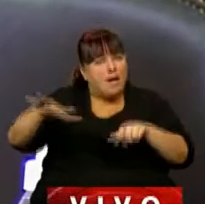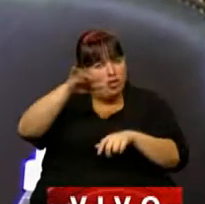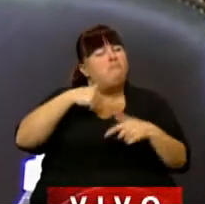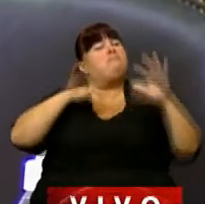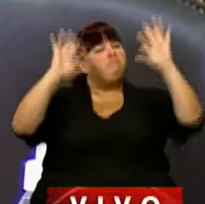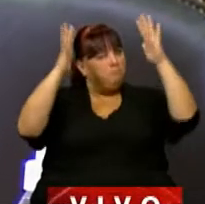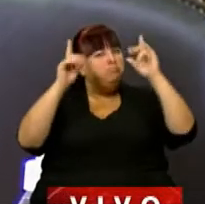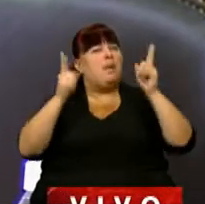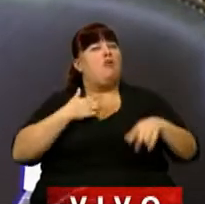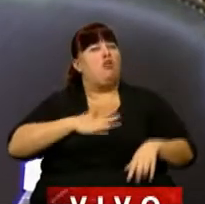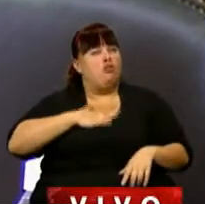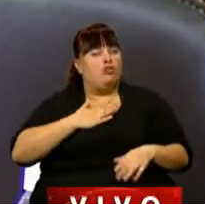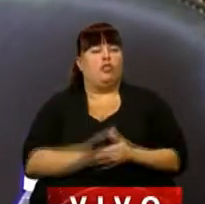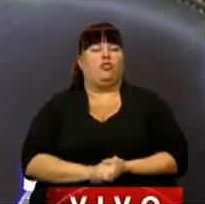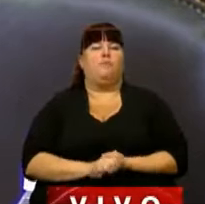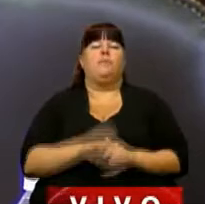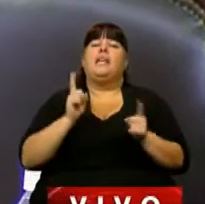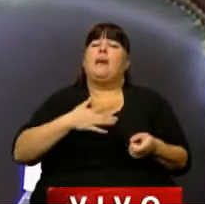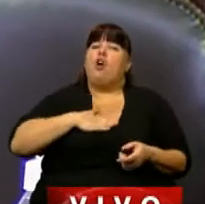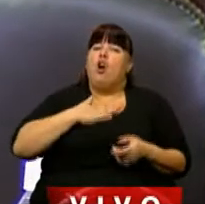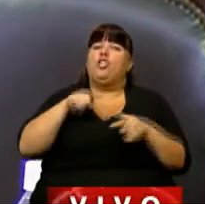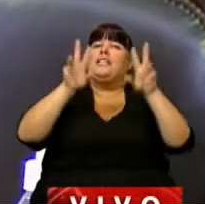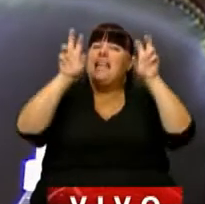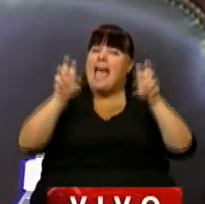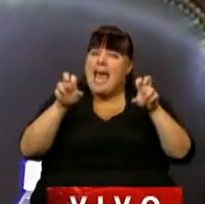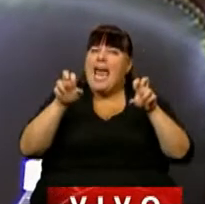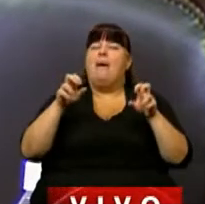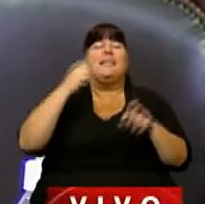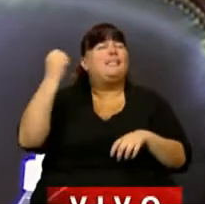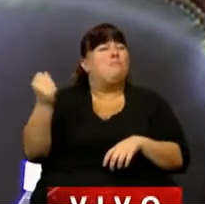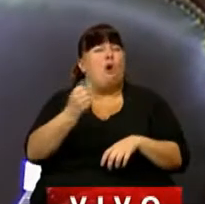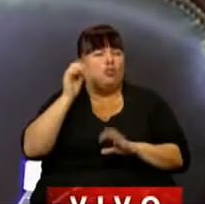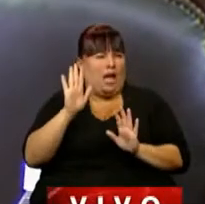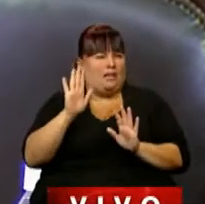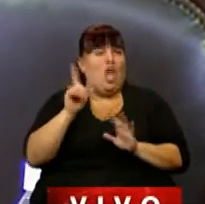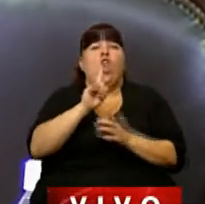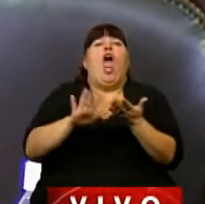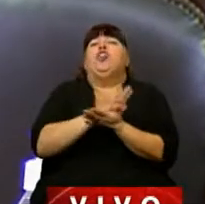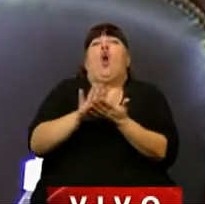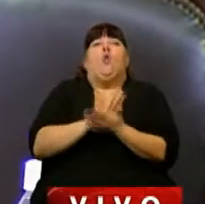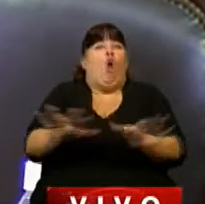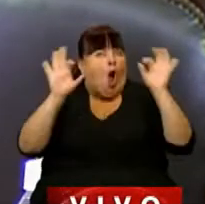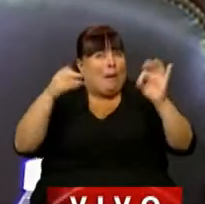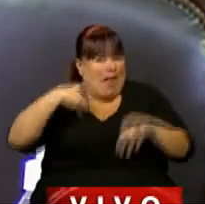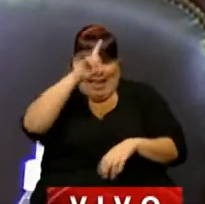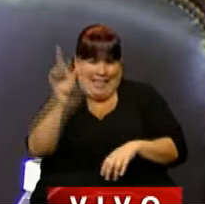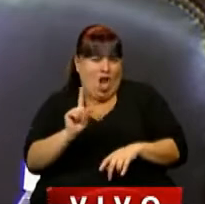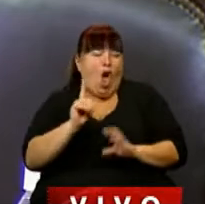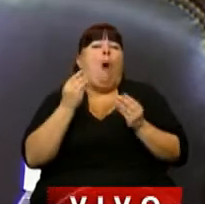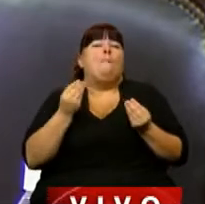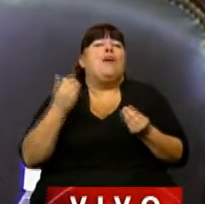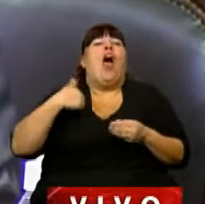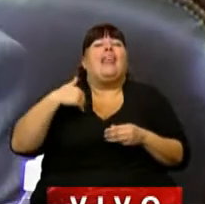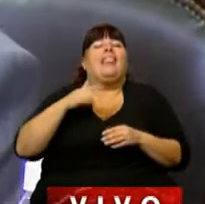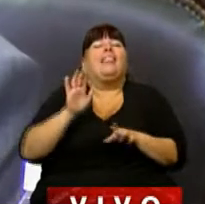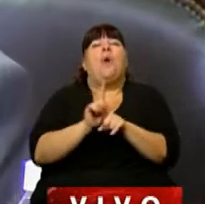celebro. Celebro también la temática, es una temática central, no va a resolver todos los problemas de la Argentina, pero la Argentina no va a